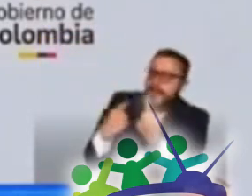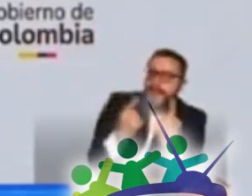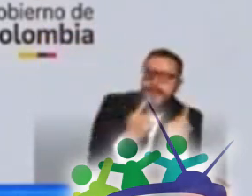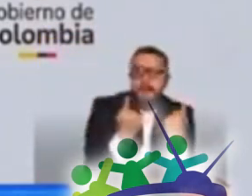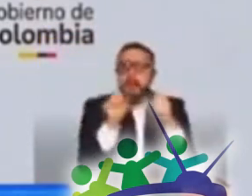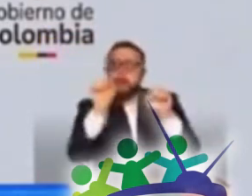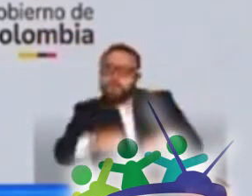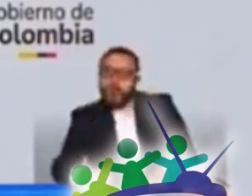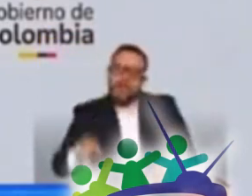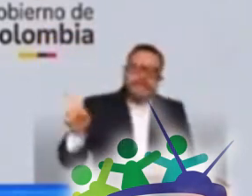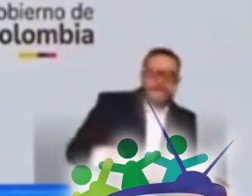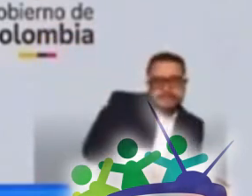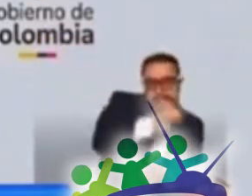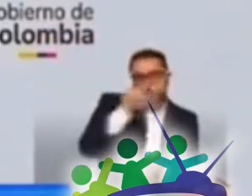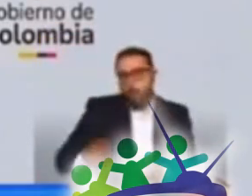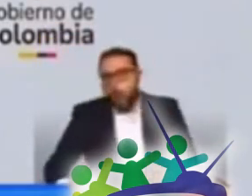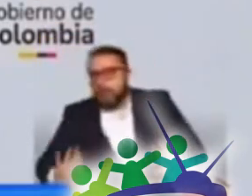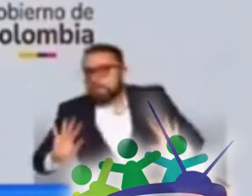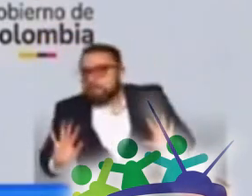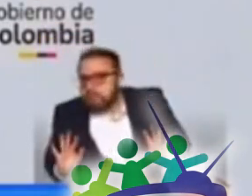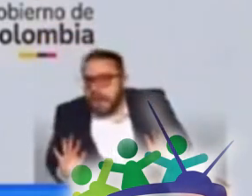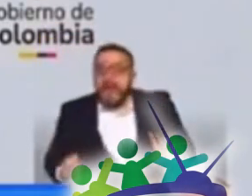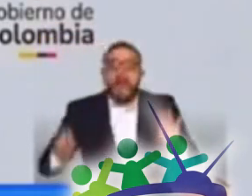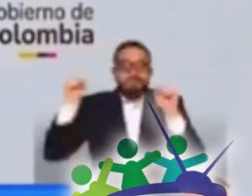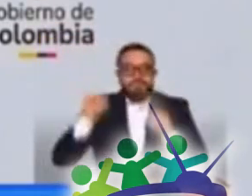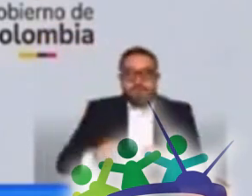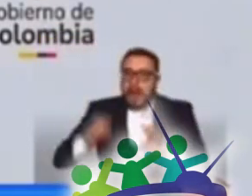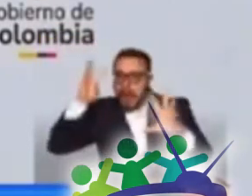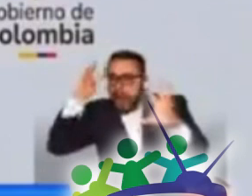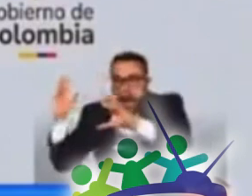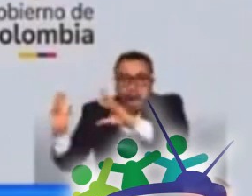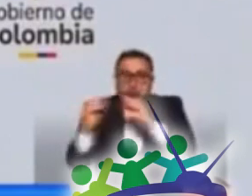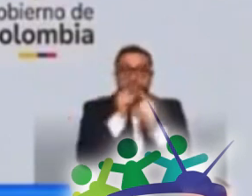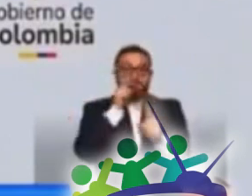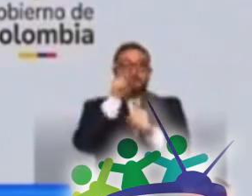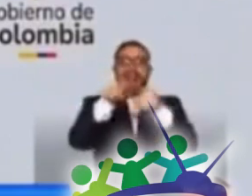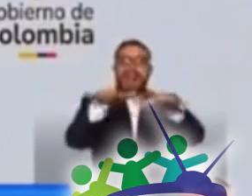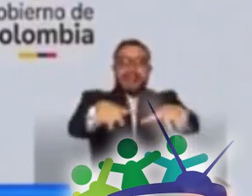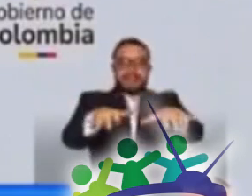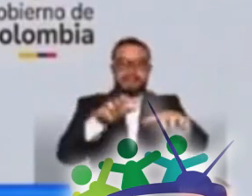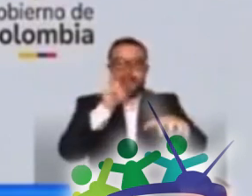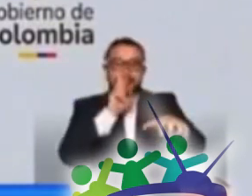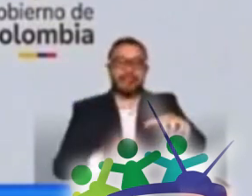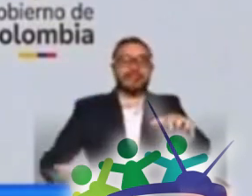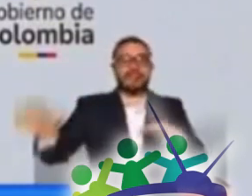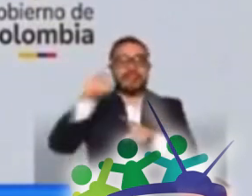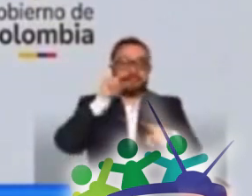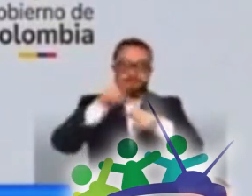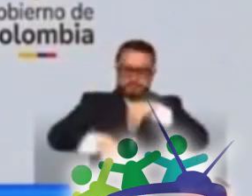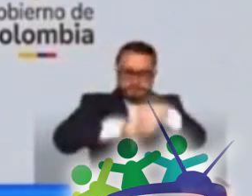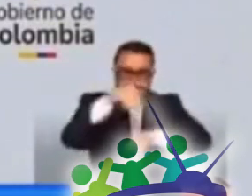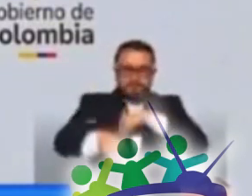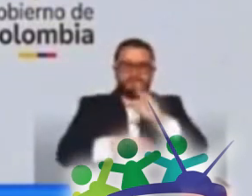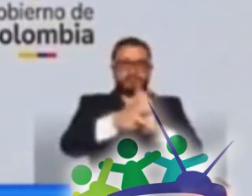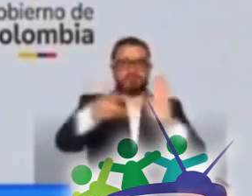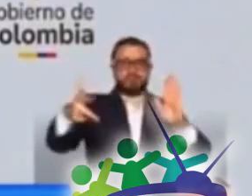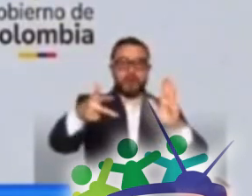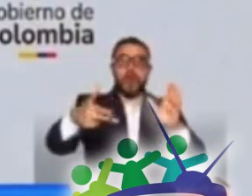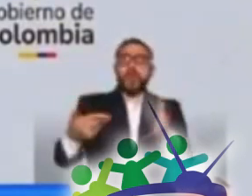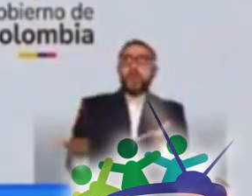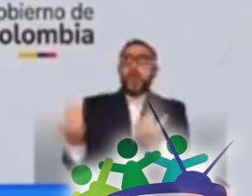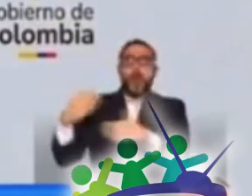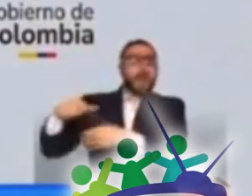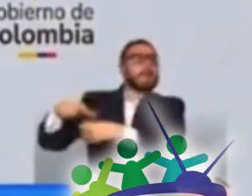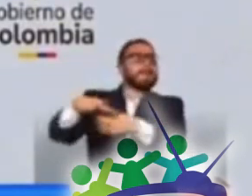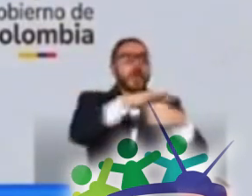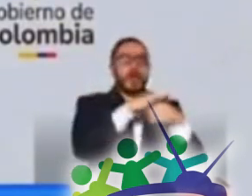conversaciones, terminar en una constituyente que no se convocaría ni elegiría. Sería